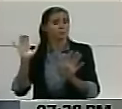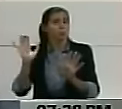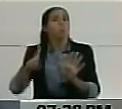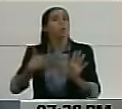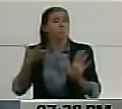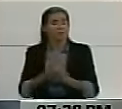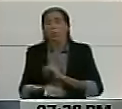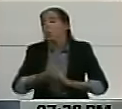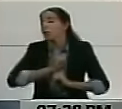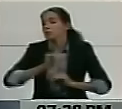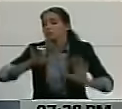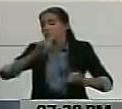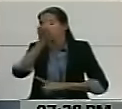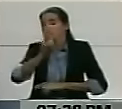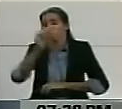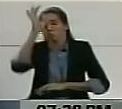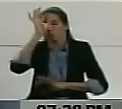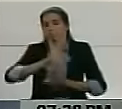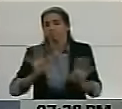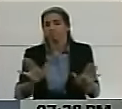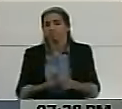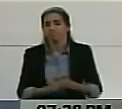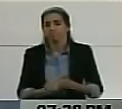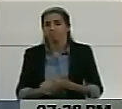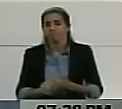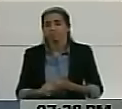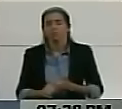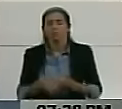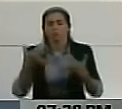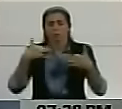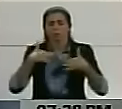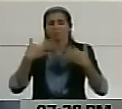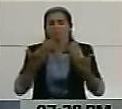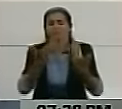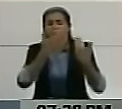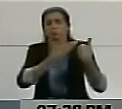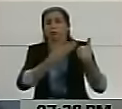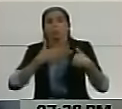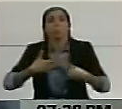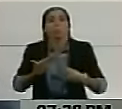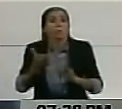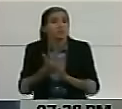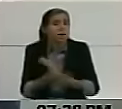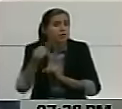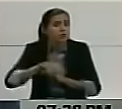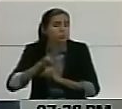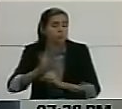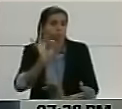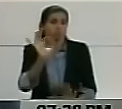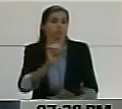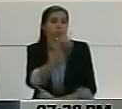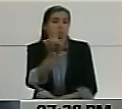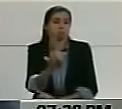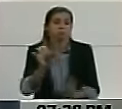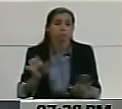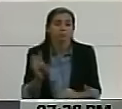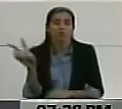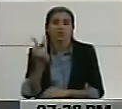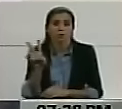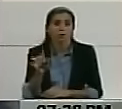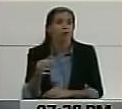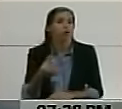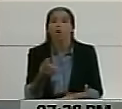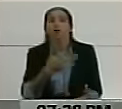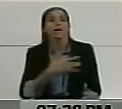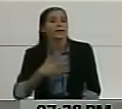pasar. Y eso yo lo digo con absoluta responsabilidad. Yo creo que a nadie en Venezuela le